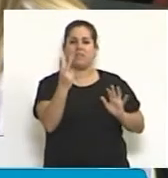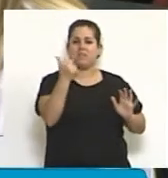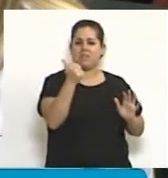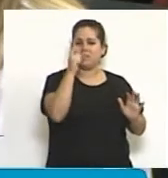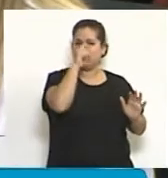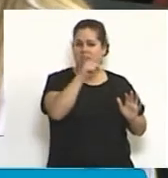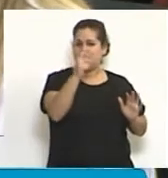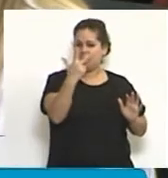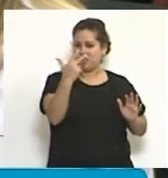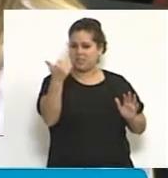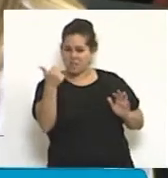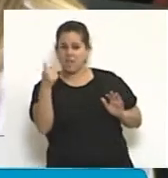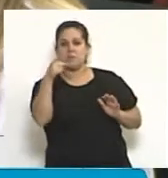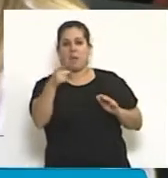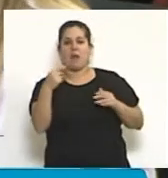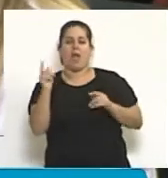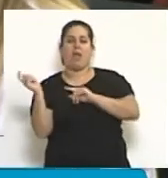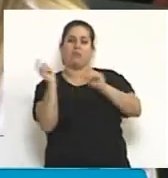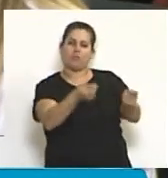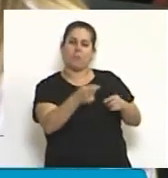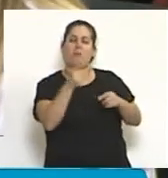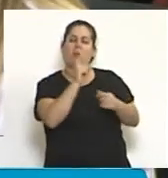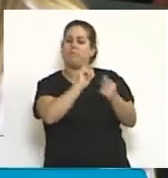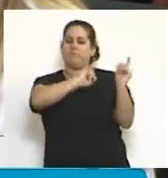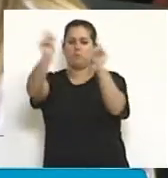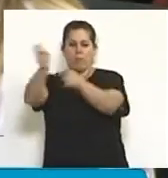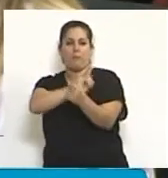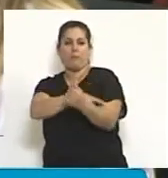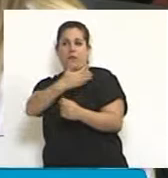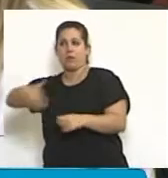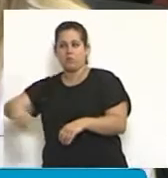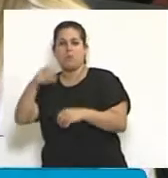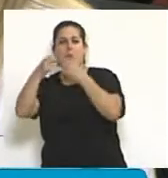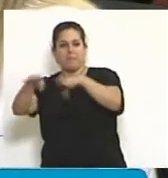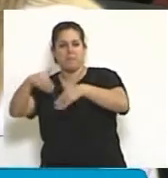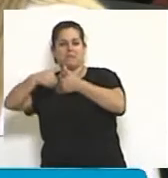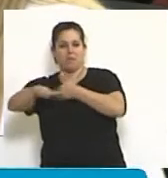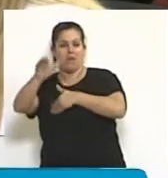26736, habilitando al Poder Ejecutivo para elaborar nóminas.